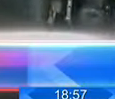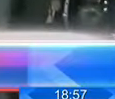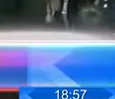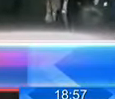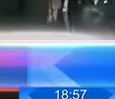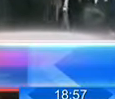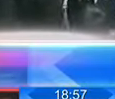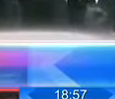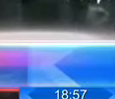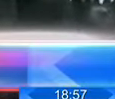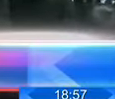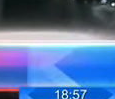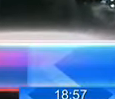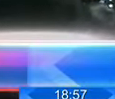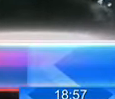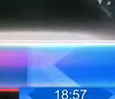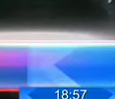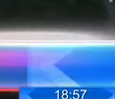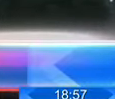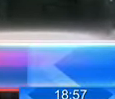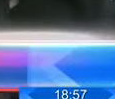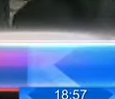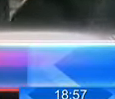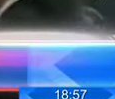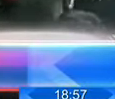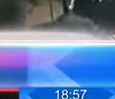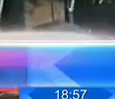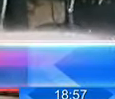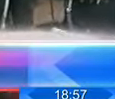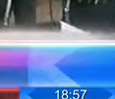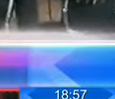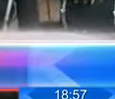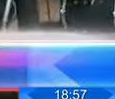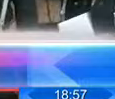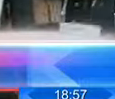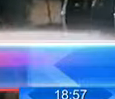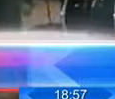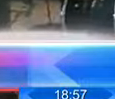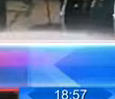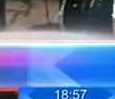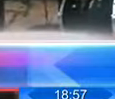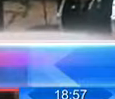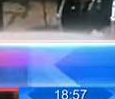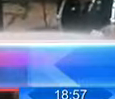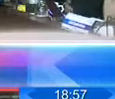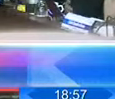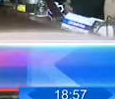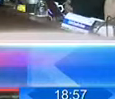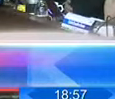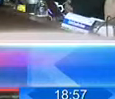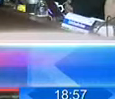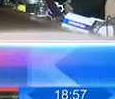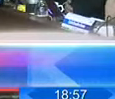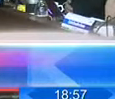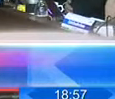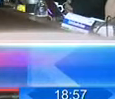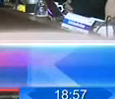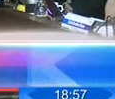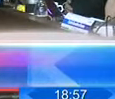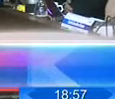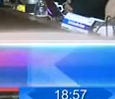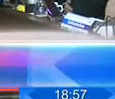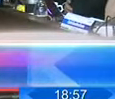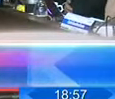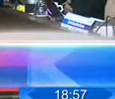alcaldía y las obras están en marcha, por lo tanto se ha cumplido a cabalidad con las ofertas de campaña. Explican que lo que el alcalde